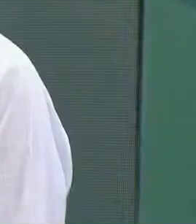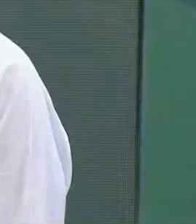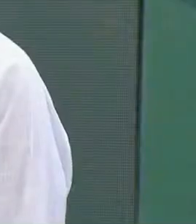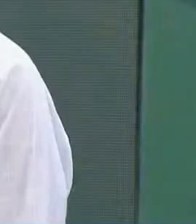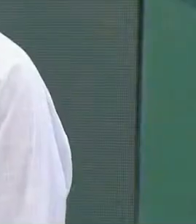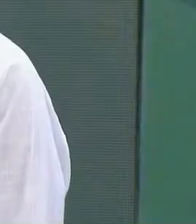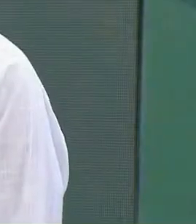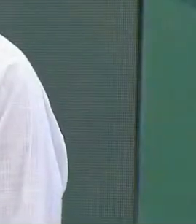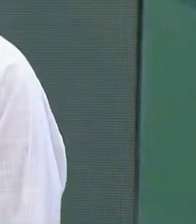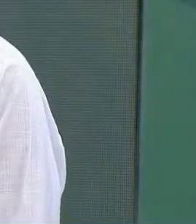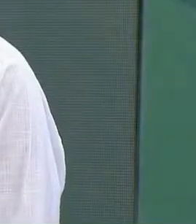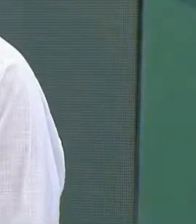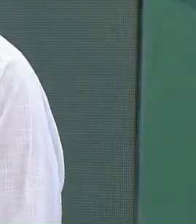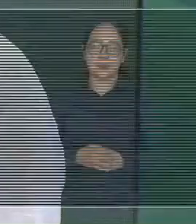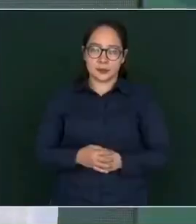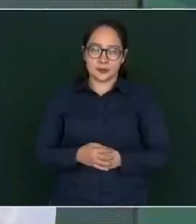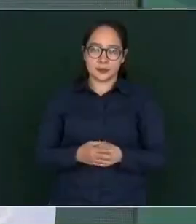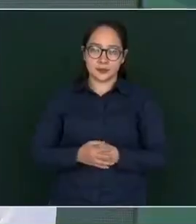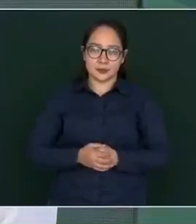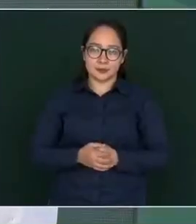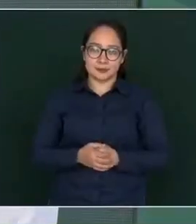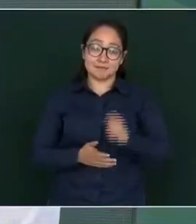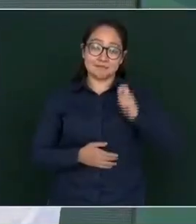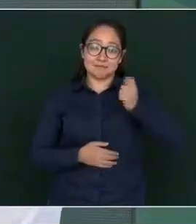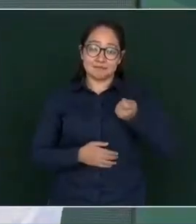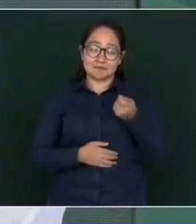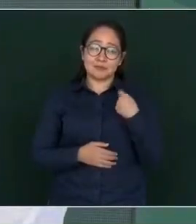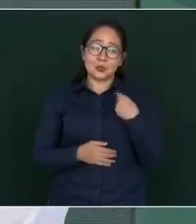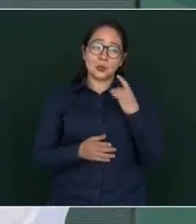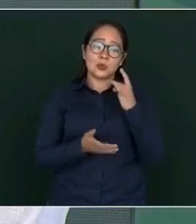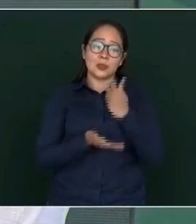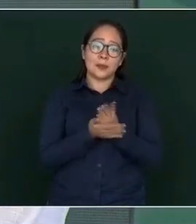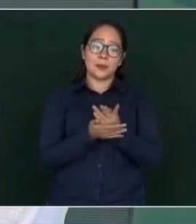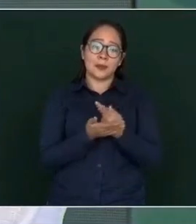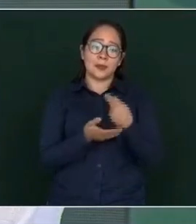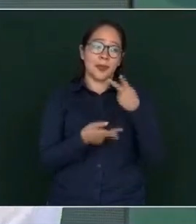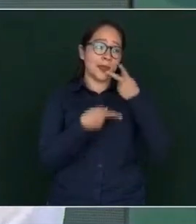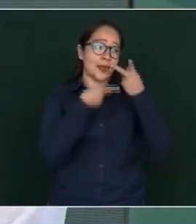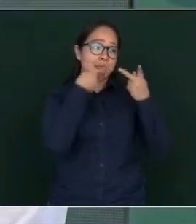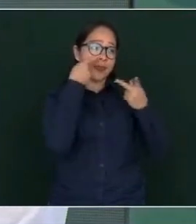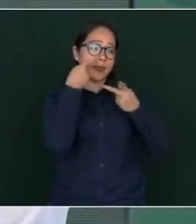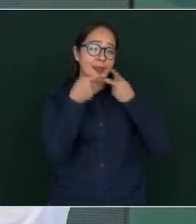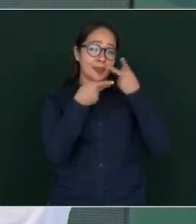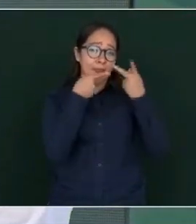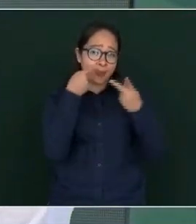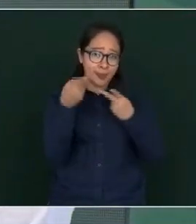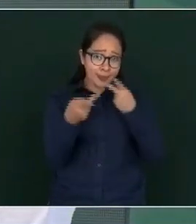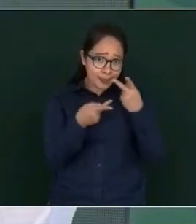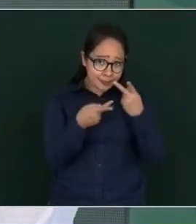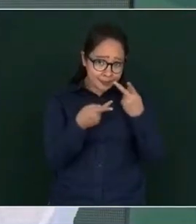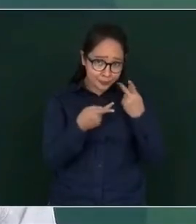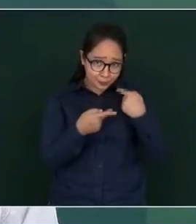Fue puro jarabe de pico lo de la transformación.